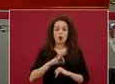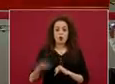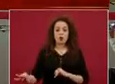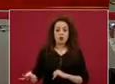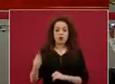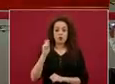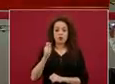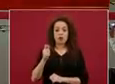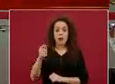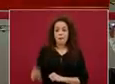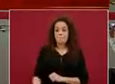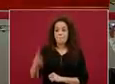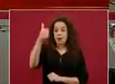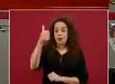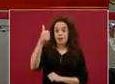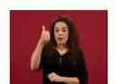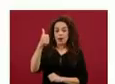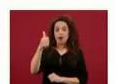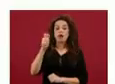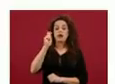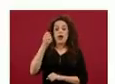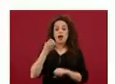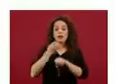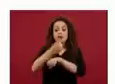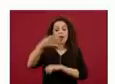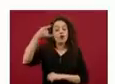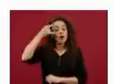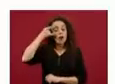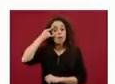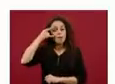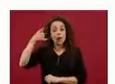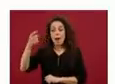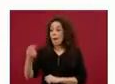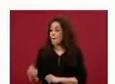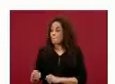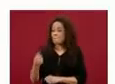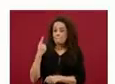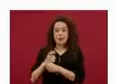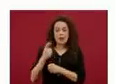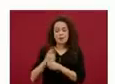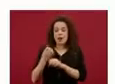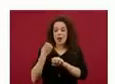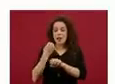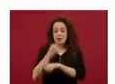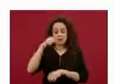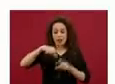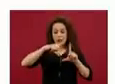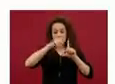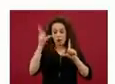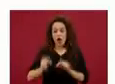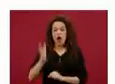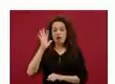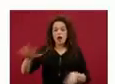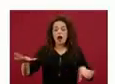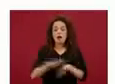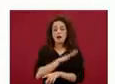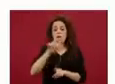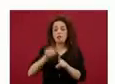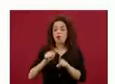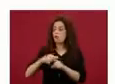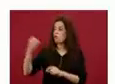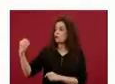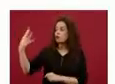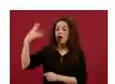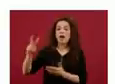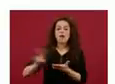primera vez Aurora, el estado de Campeche. Es el primer estado de nuestra república en llegar al semáforo verde, es el menor